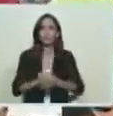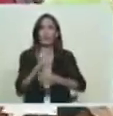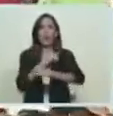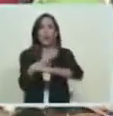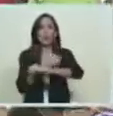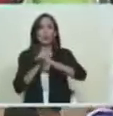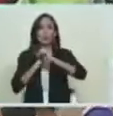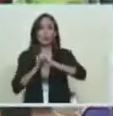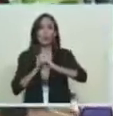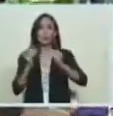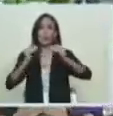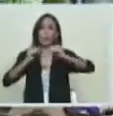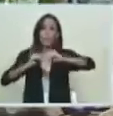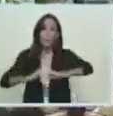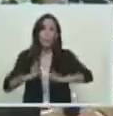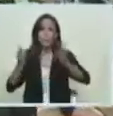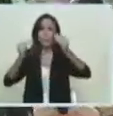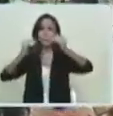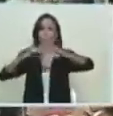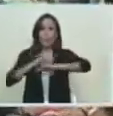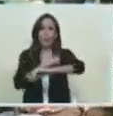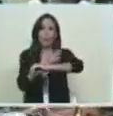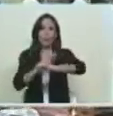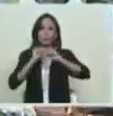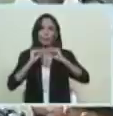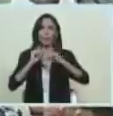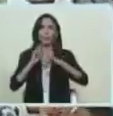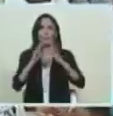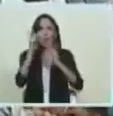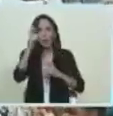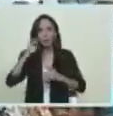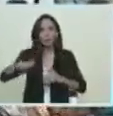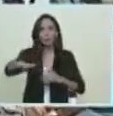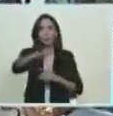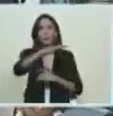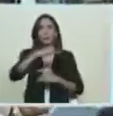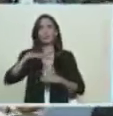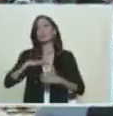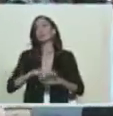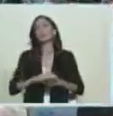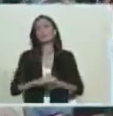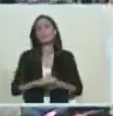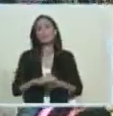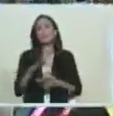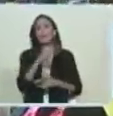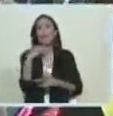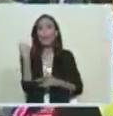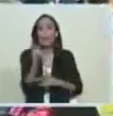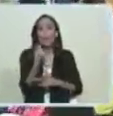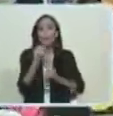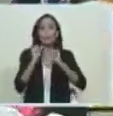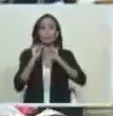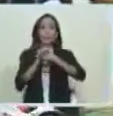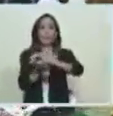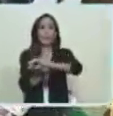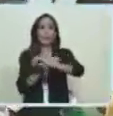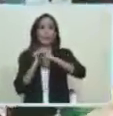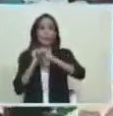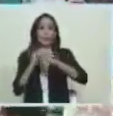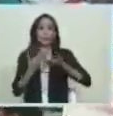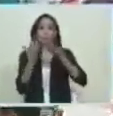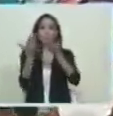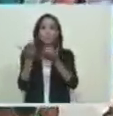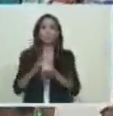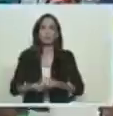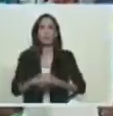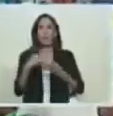Poder, poder, poder popular es la consigna, poder juvenil, el poder entregárselo